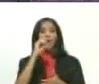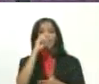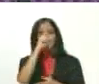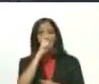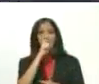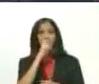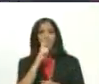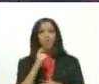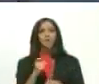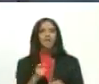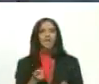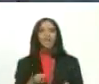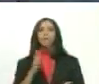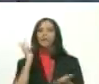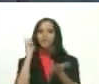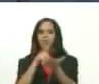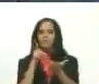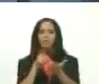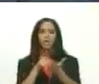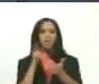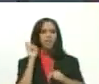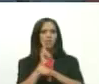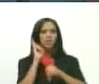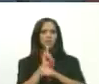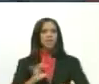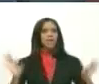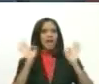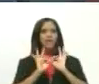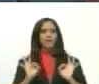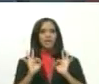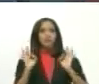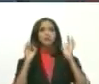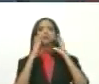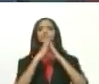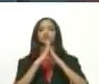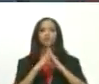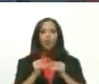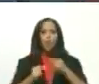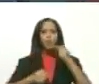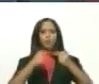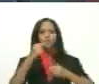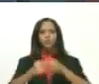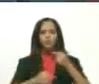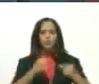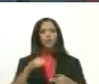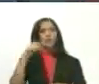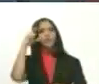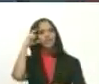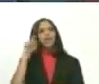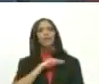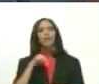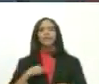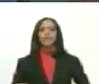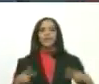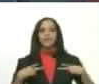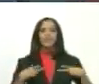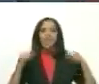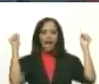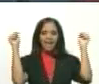hemos estado sin falta prácticamente todos los días de nuestra vida en este